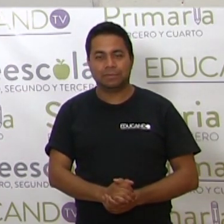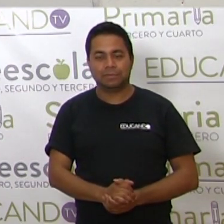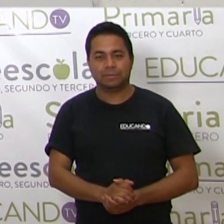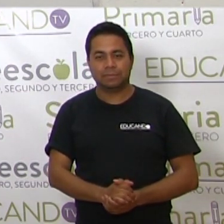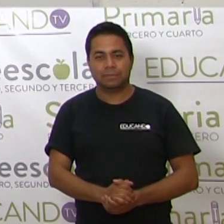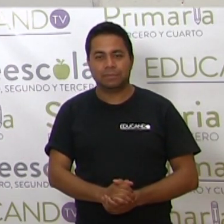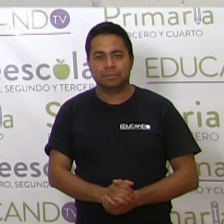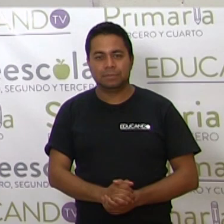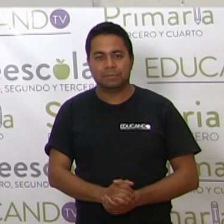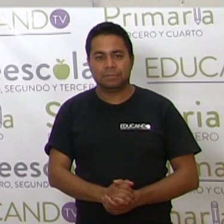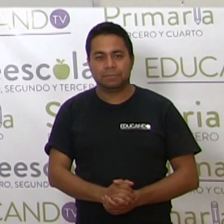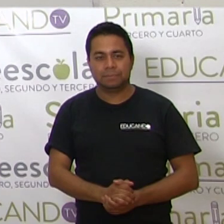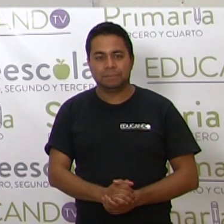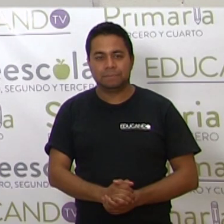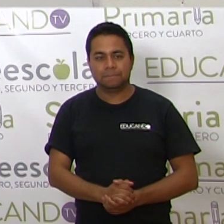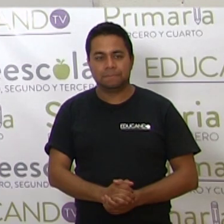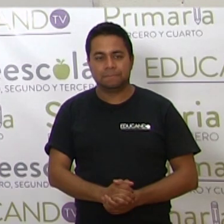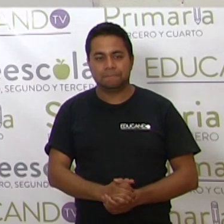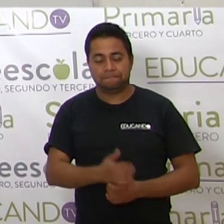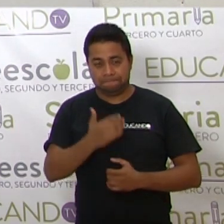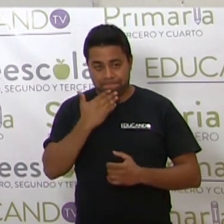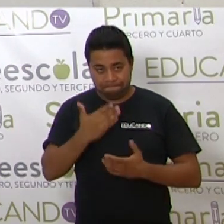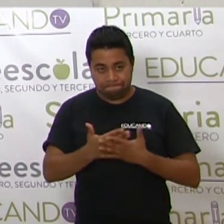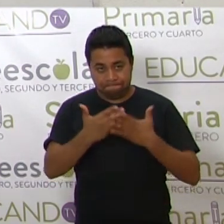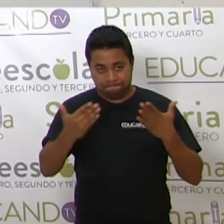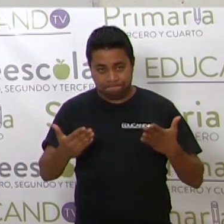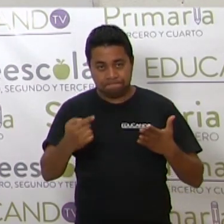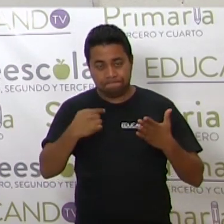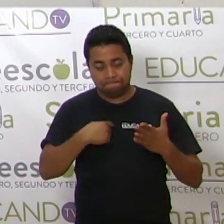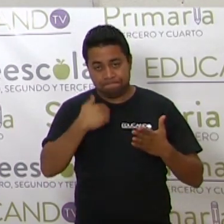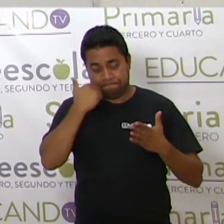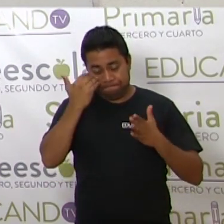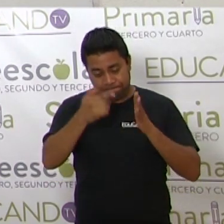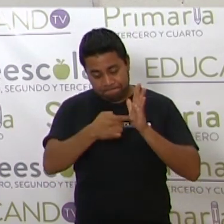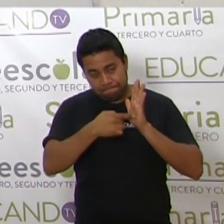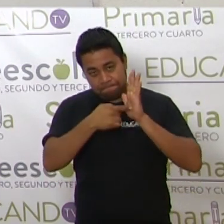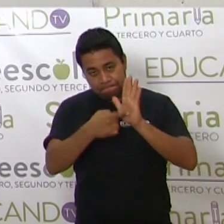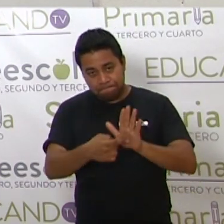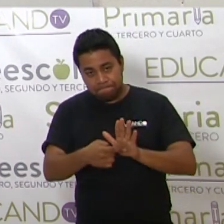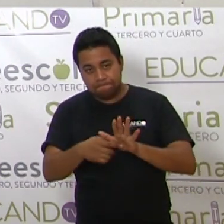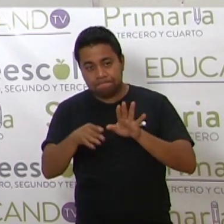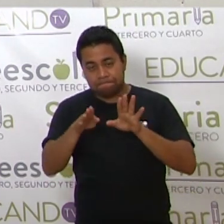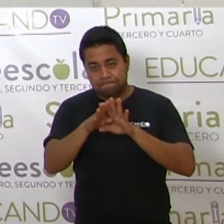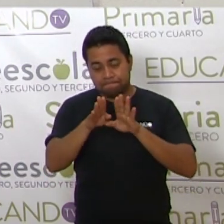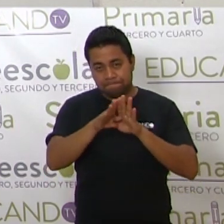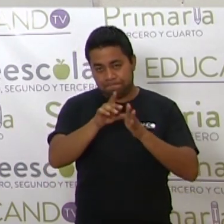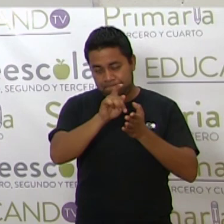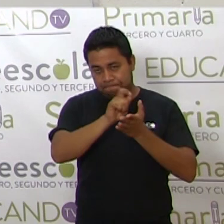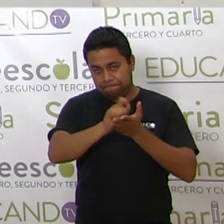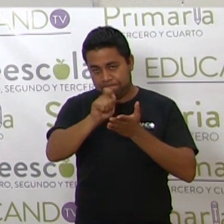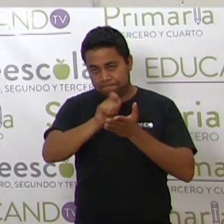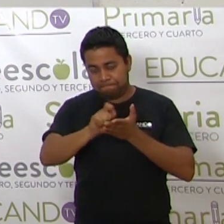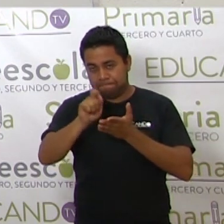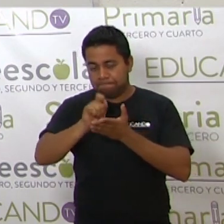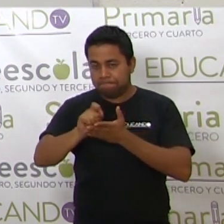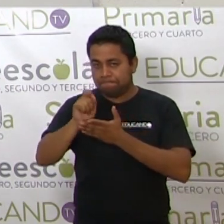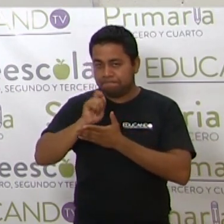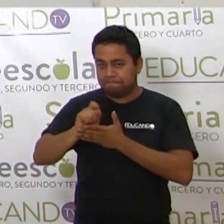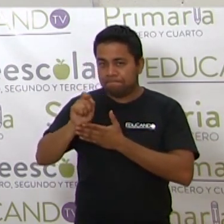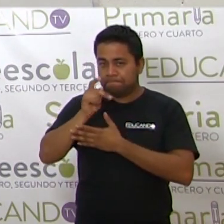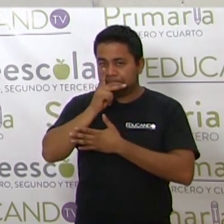ahora déjame te presento cómo se escribe la palabra